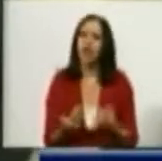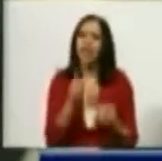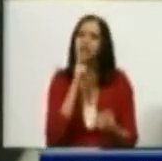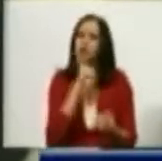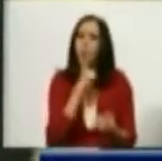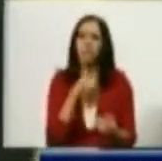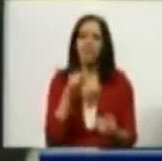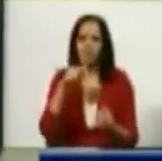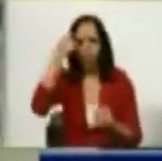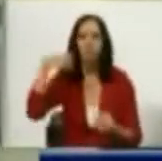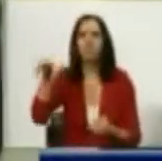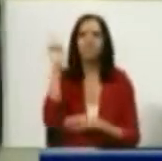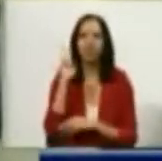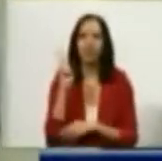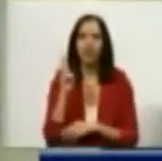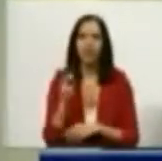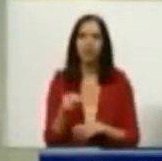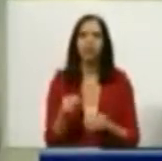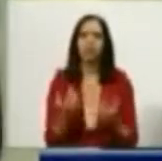Venezuela